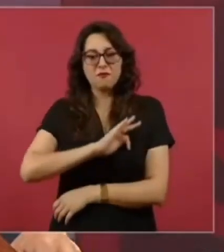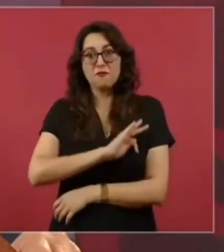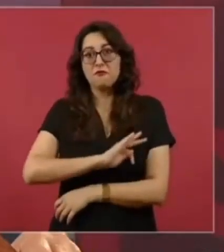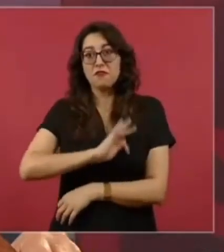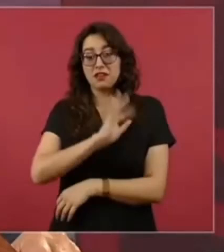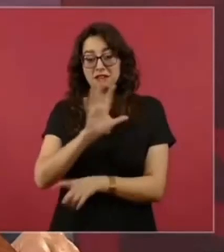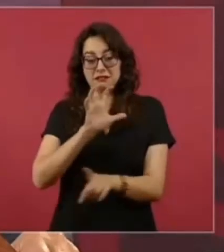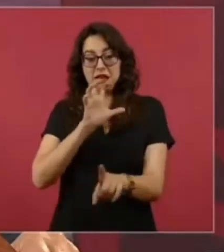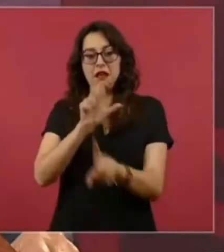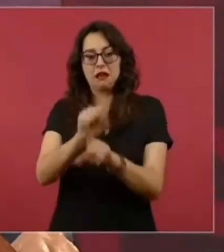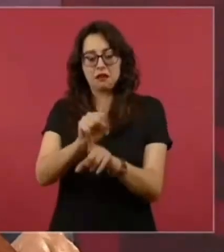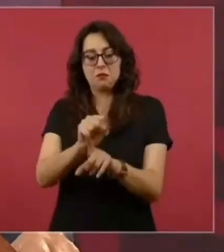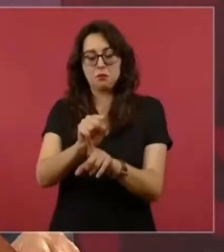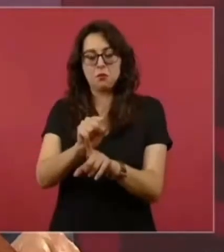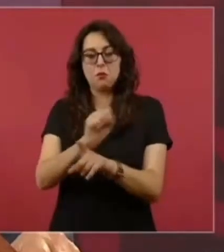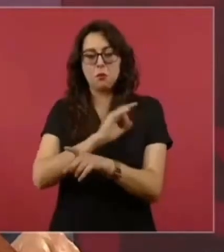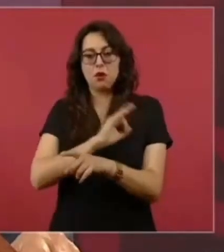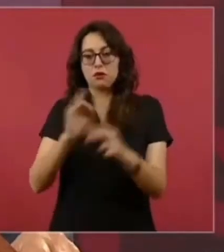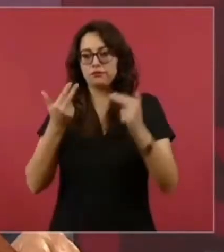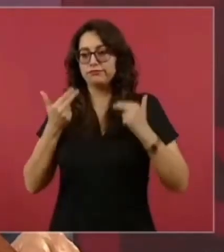actuando con humanismo.